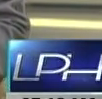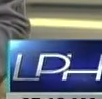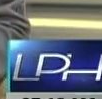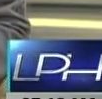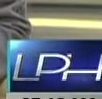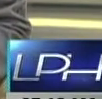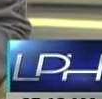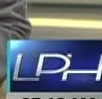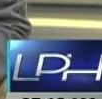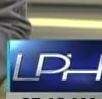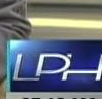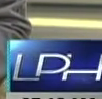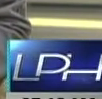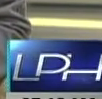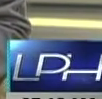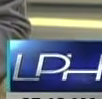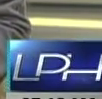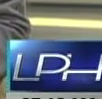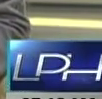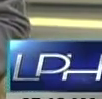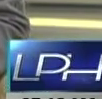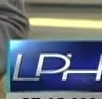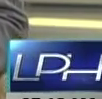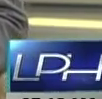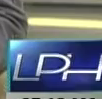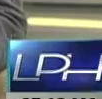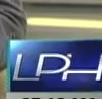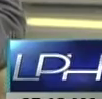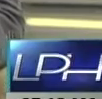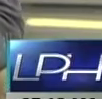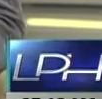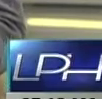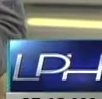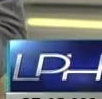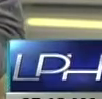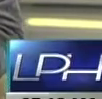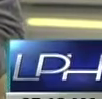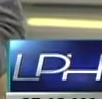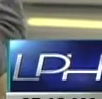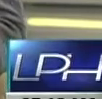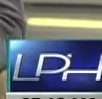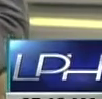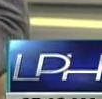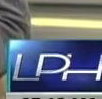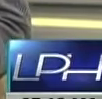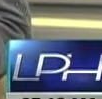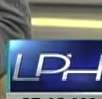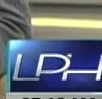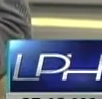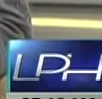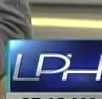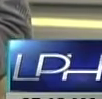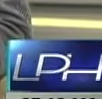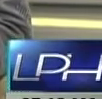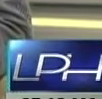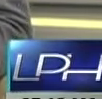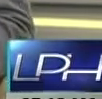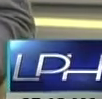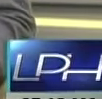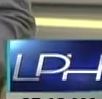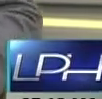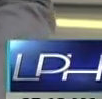Continuamos con La Pauta de Hoy. Hoy tenemos a el ministro de Economía y Finanzas y vicepresidente sectorial del área económica